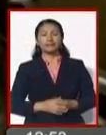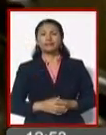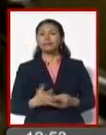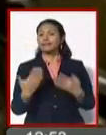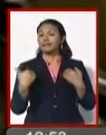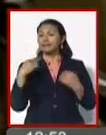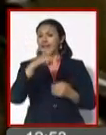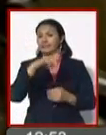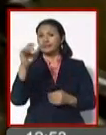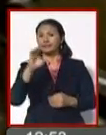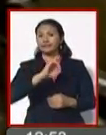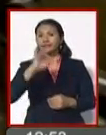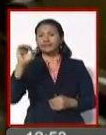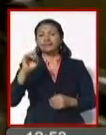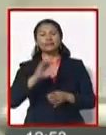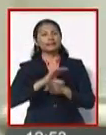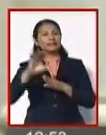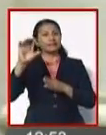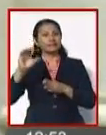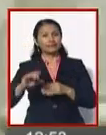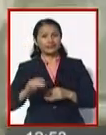con 100% de cobertura.